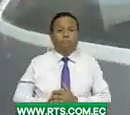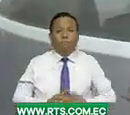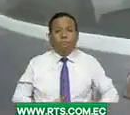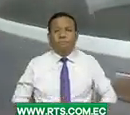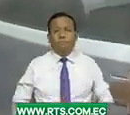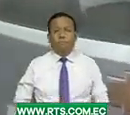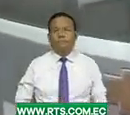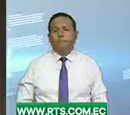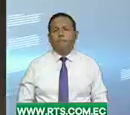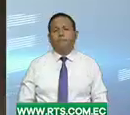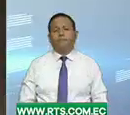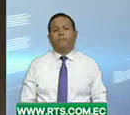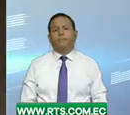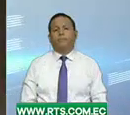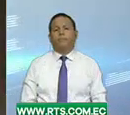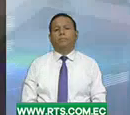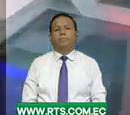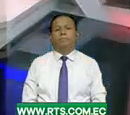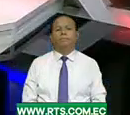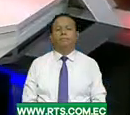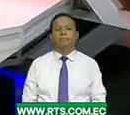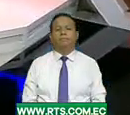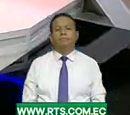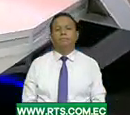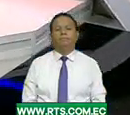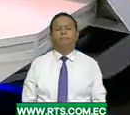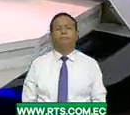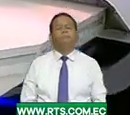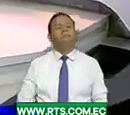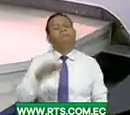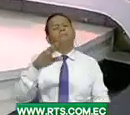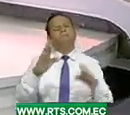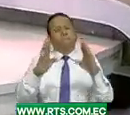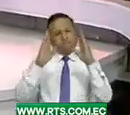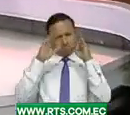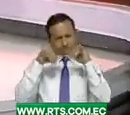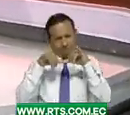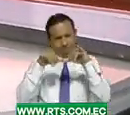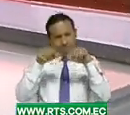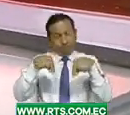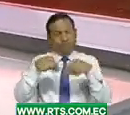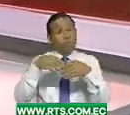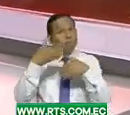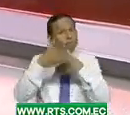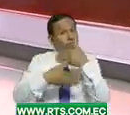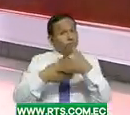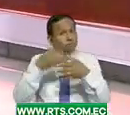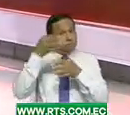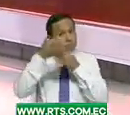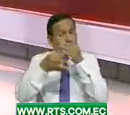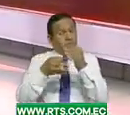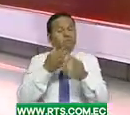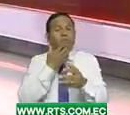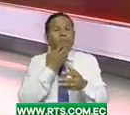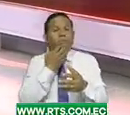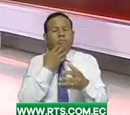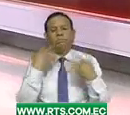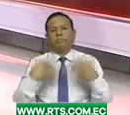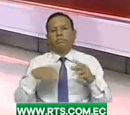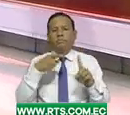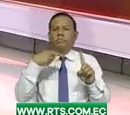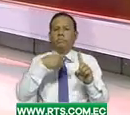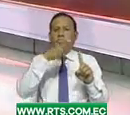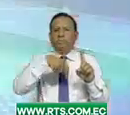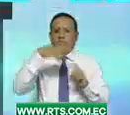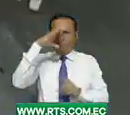Francisco Ramírez. Y permanezcan muy atentos porque más adelante les contaremos sobre la valiente acción de un guardia